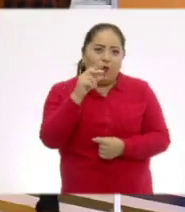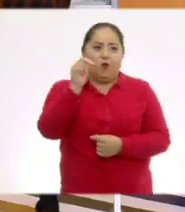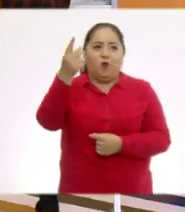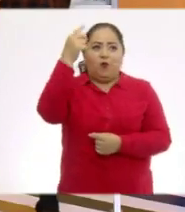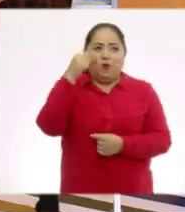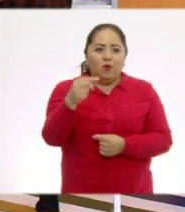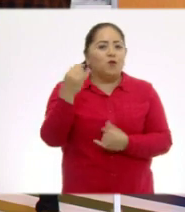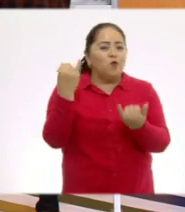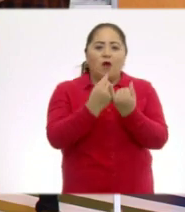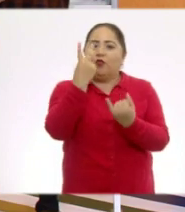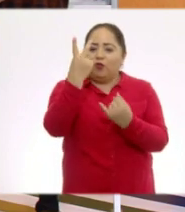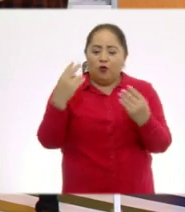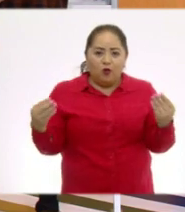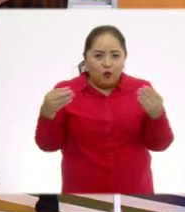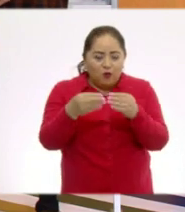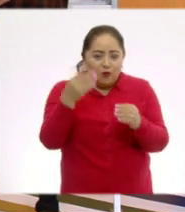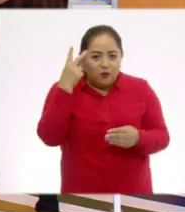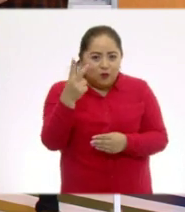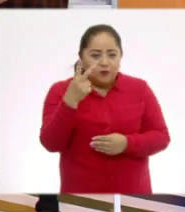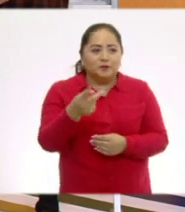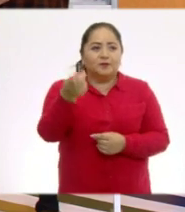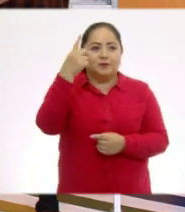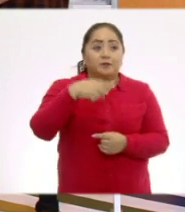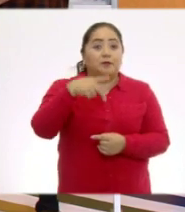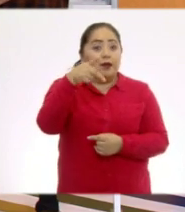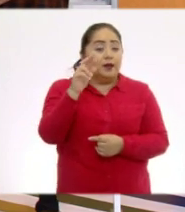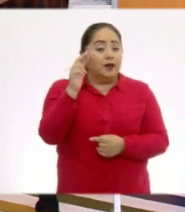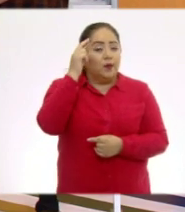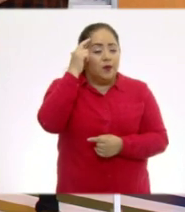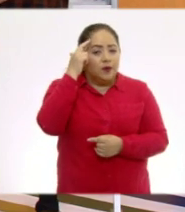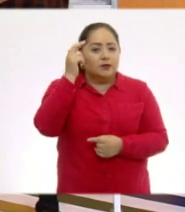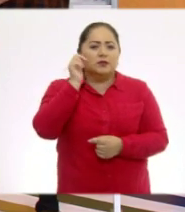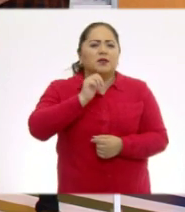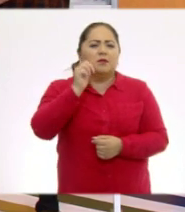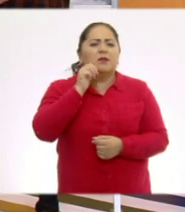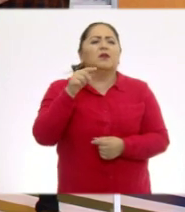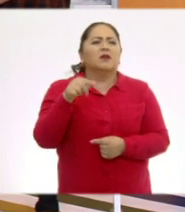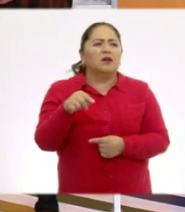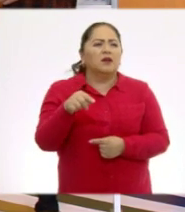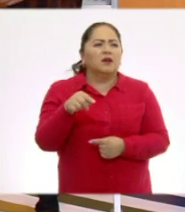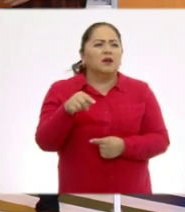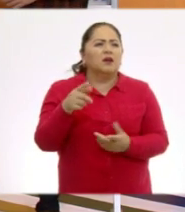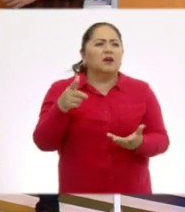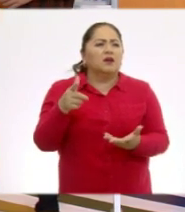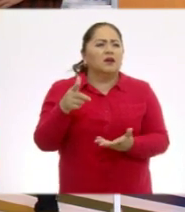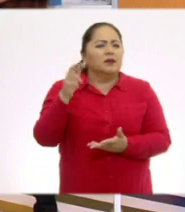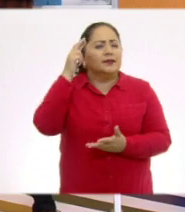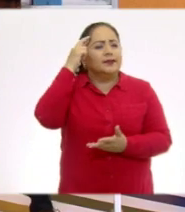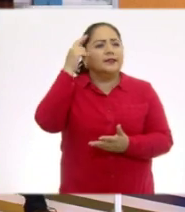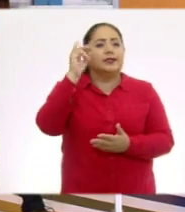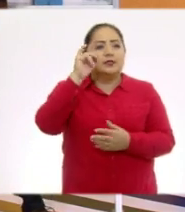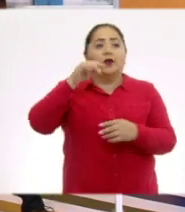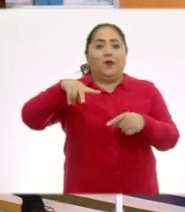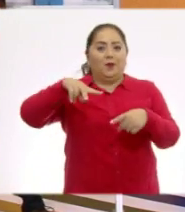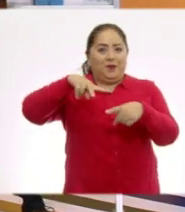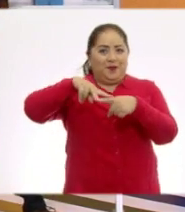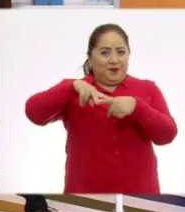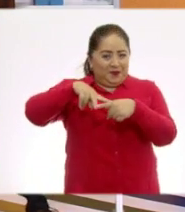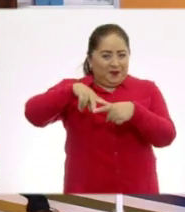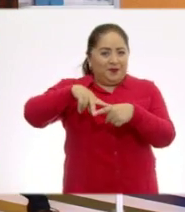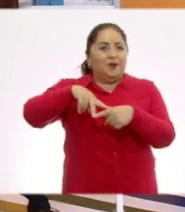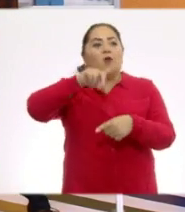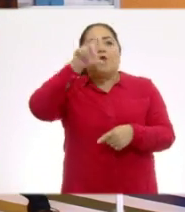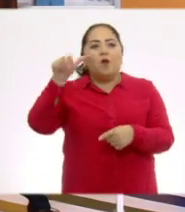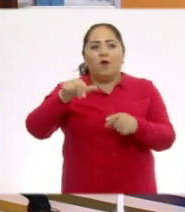Aquí también utilizamos dos. ¿Recuerdas qué piezas utilizamos aquí? Sí, yo me acuerdo. Un triángulo. Un